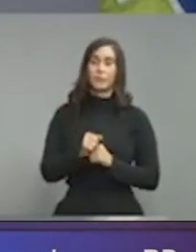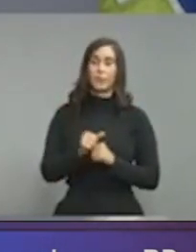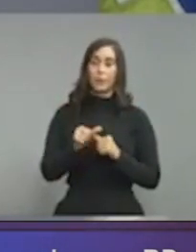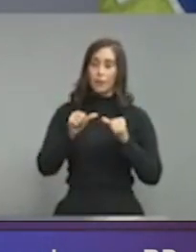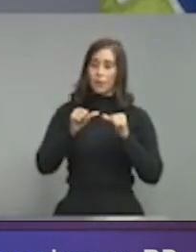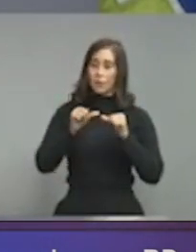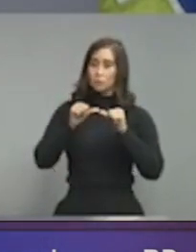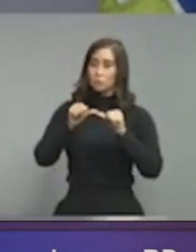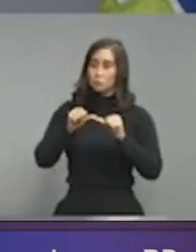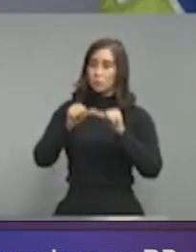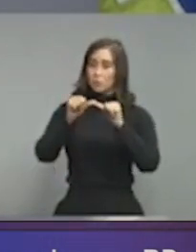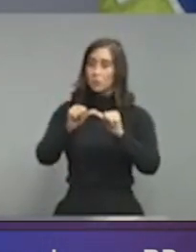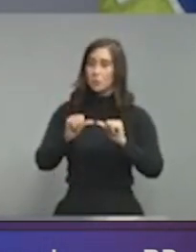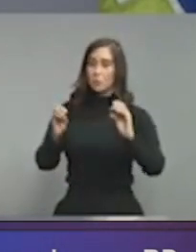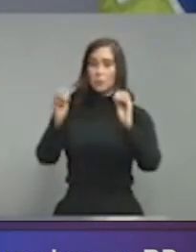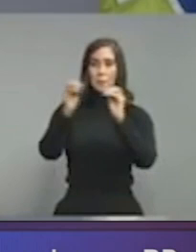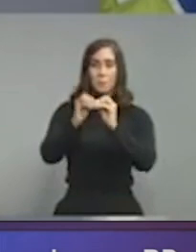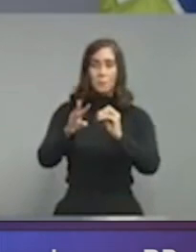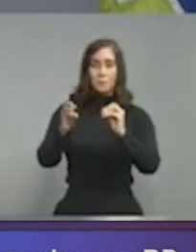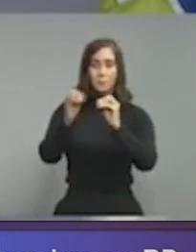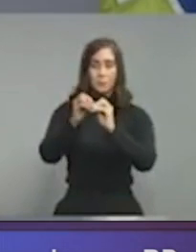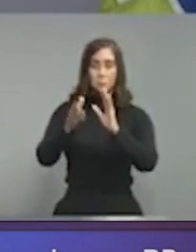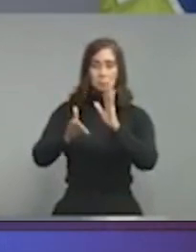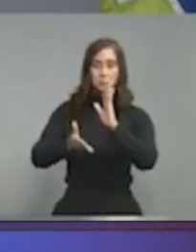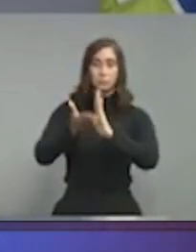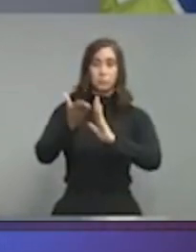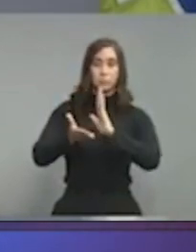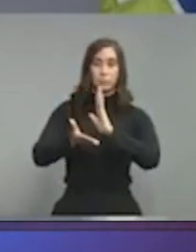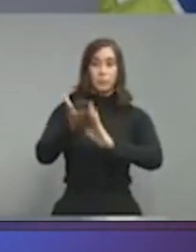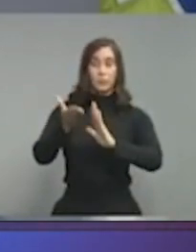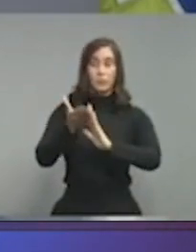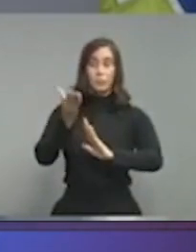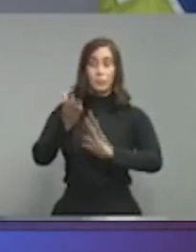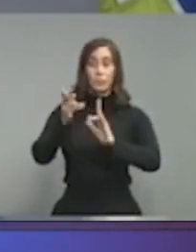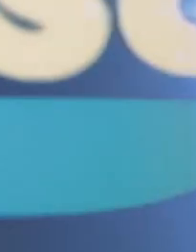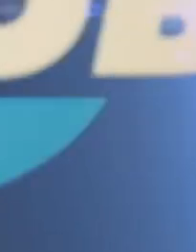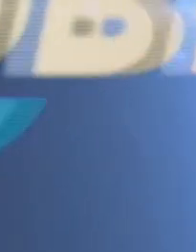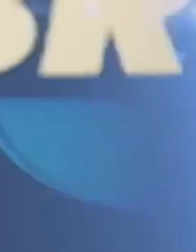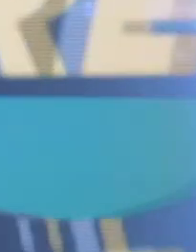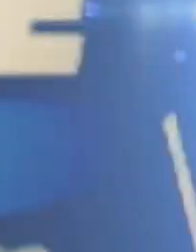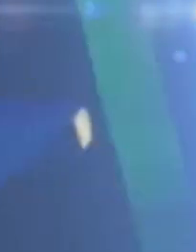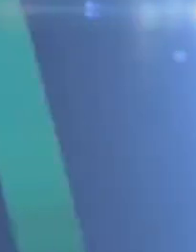Rafael Sánchez Cárdenas, ministro de Salud Pública. Escuchemos.